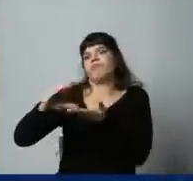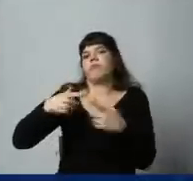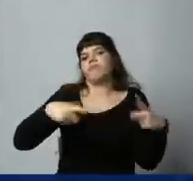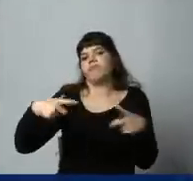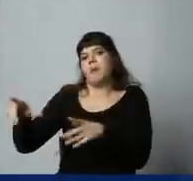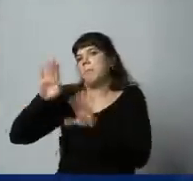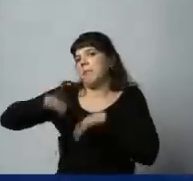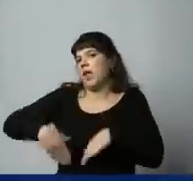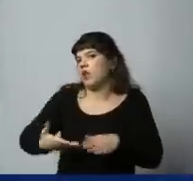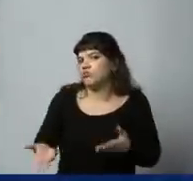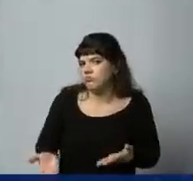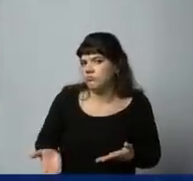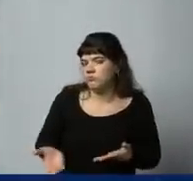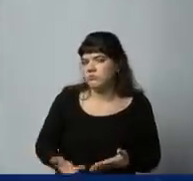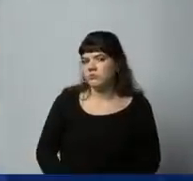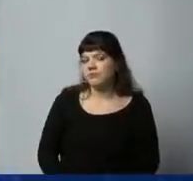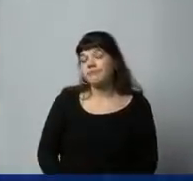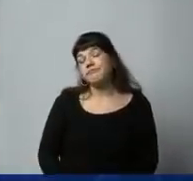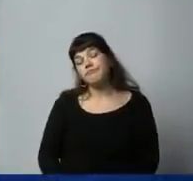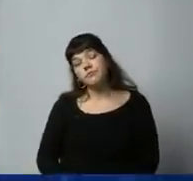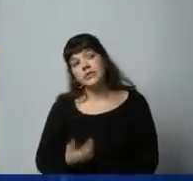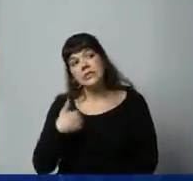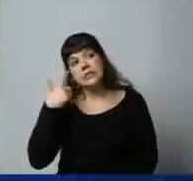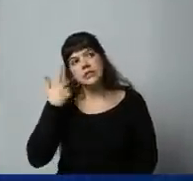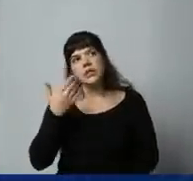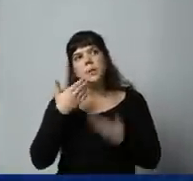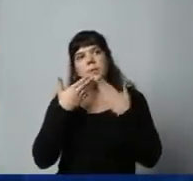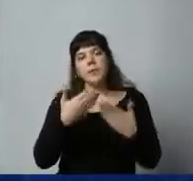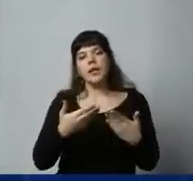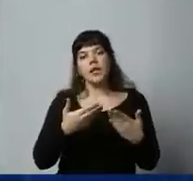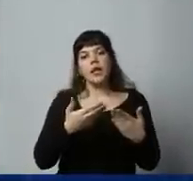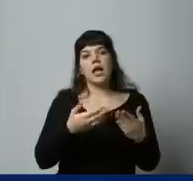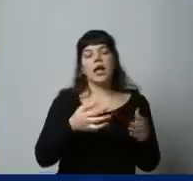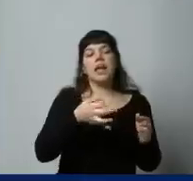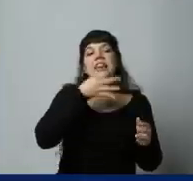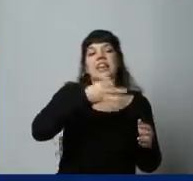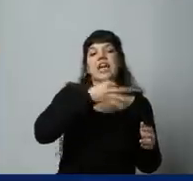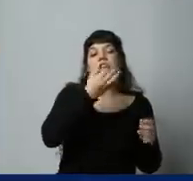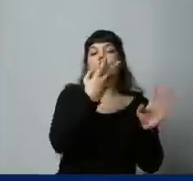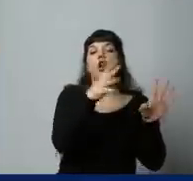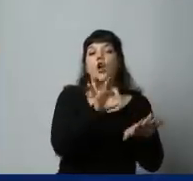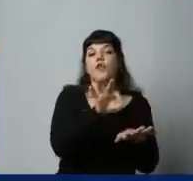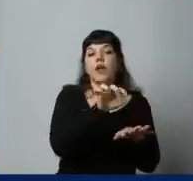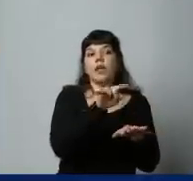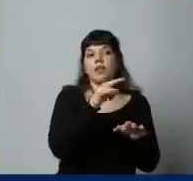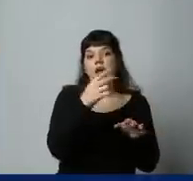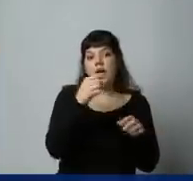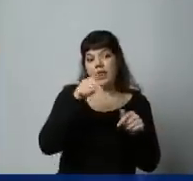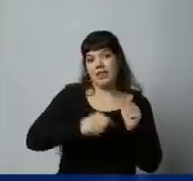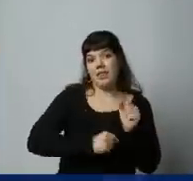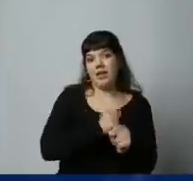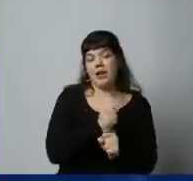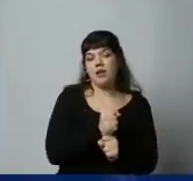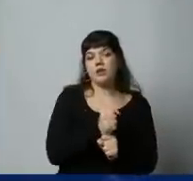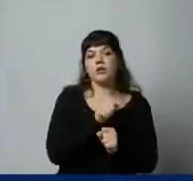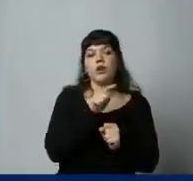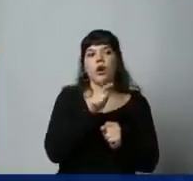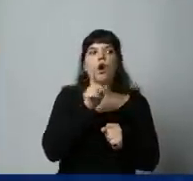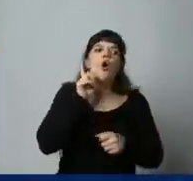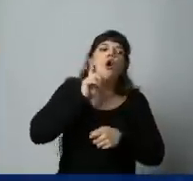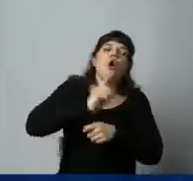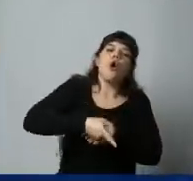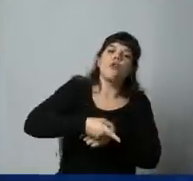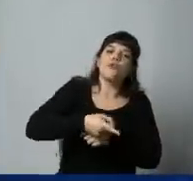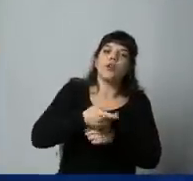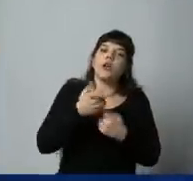no mi pregunta sería el el decreto 90 del 2020 que obliga